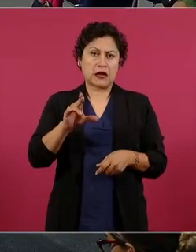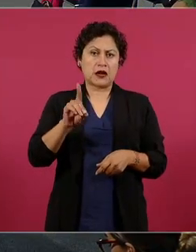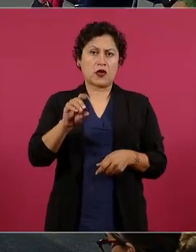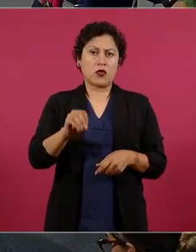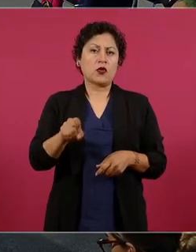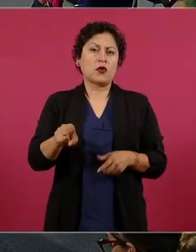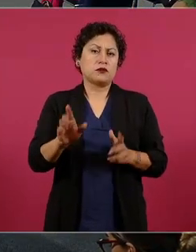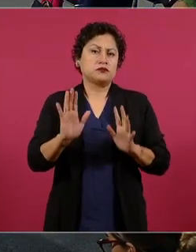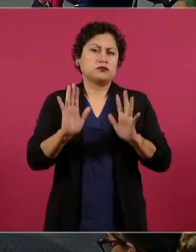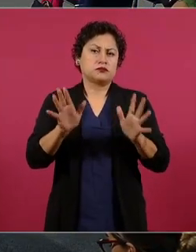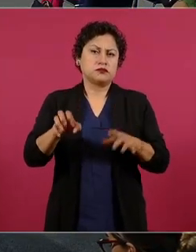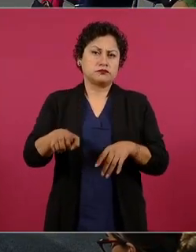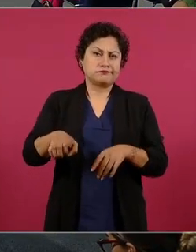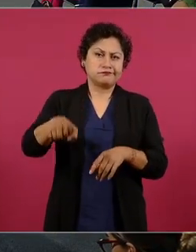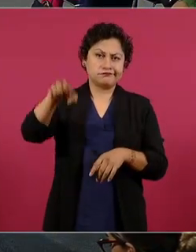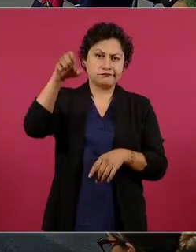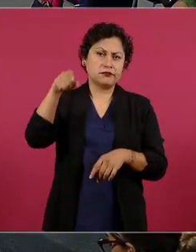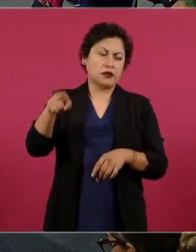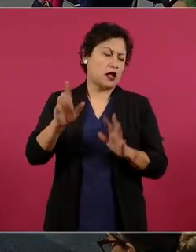y enfermo.